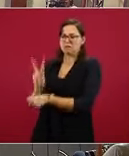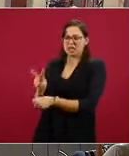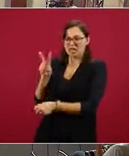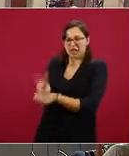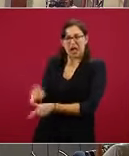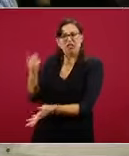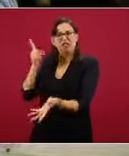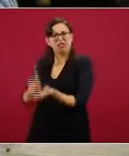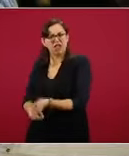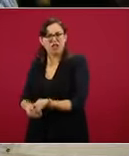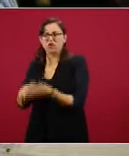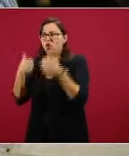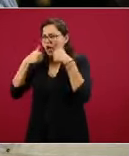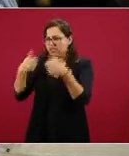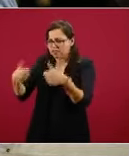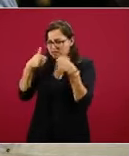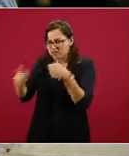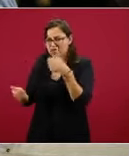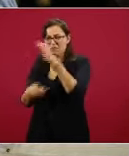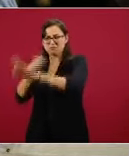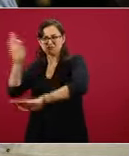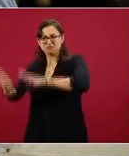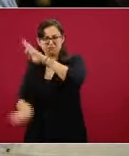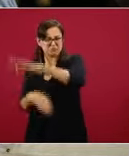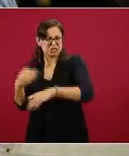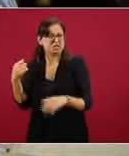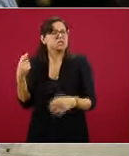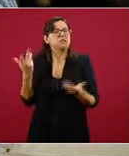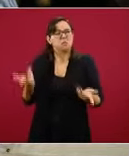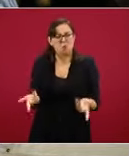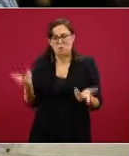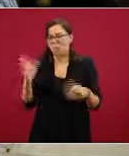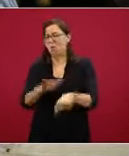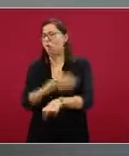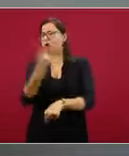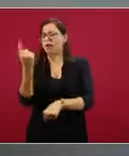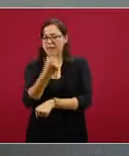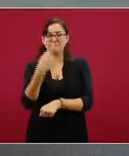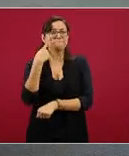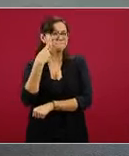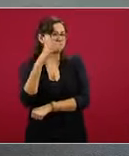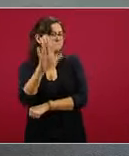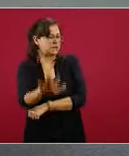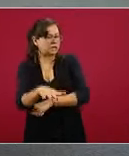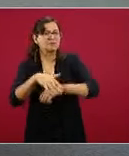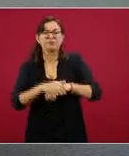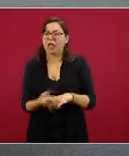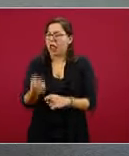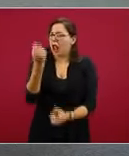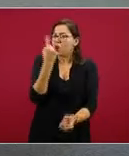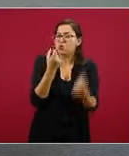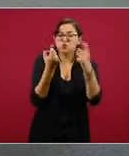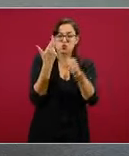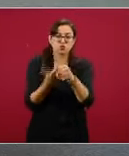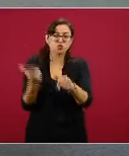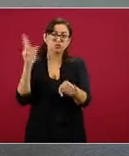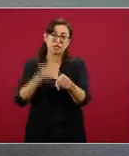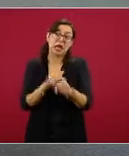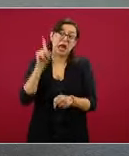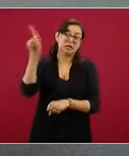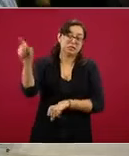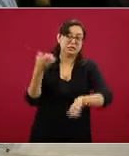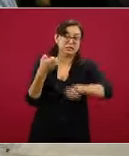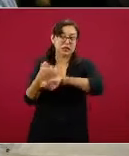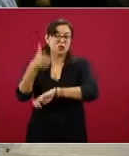está haciendo con los pacientes. Se lo digo porque al parecer hay hospitales privados en Hidalgo